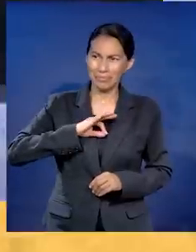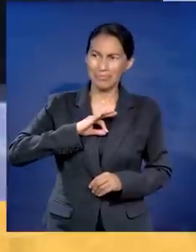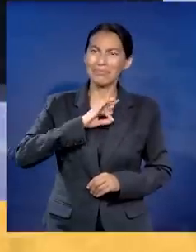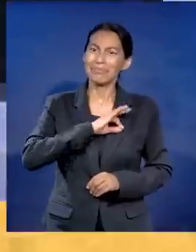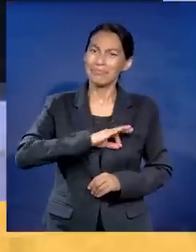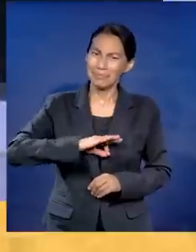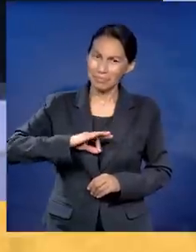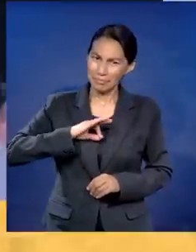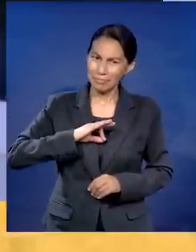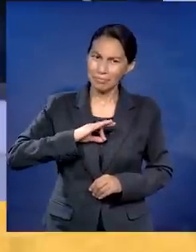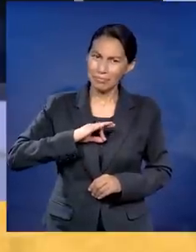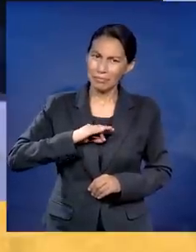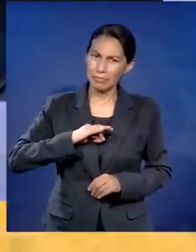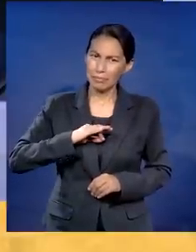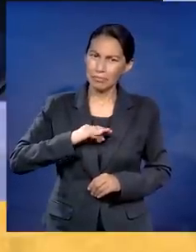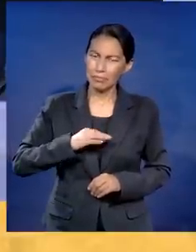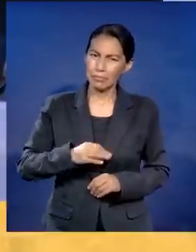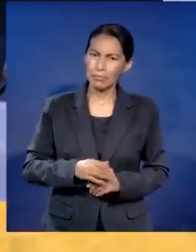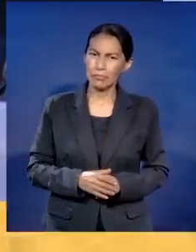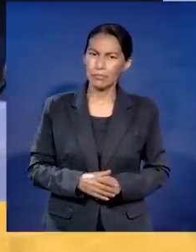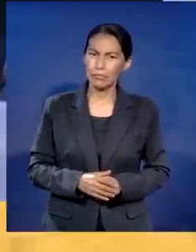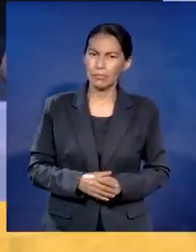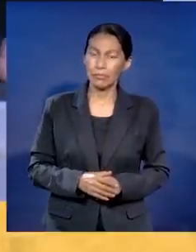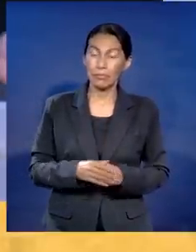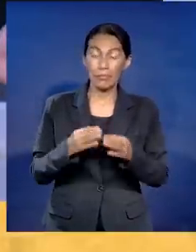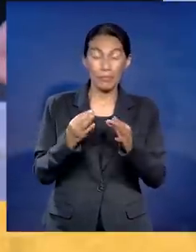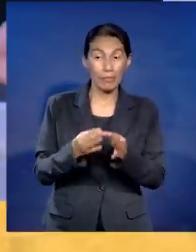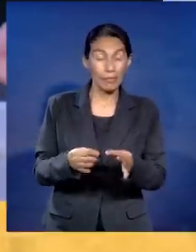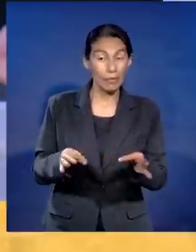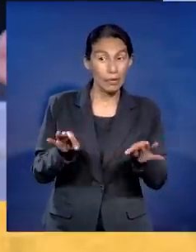todo en orden. Felices, pastor, felices.